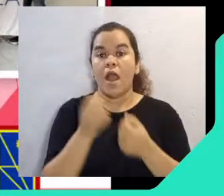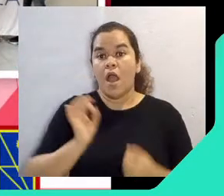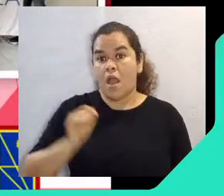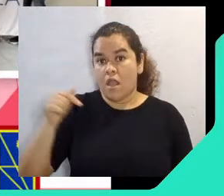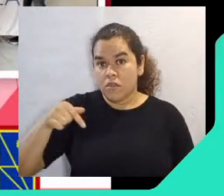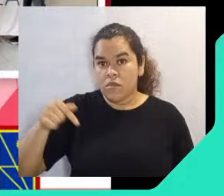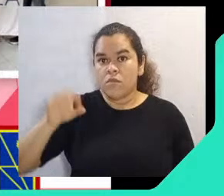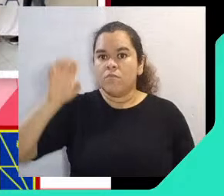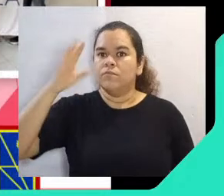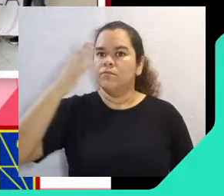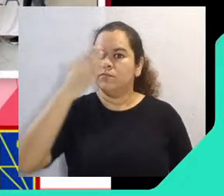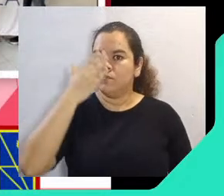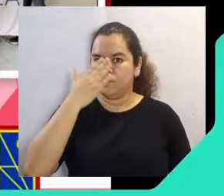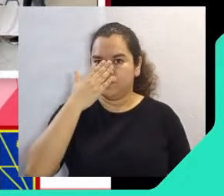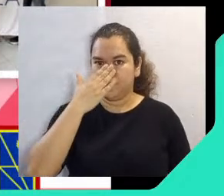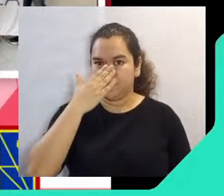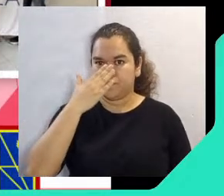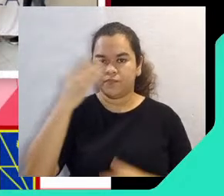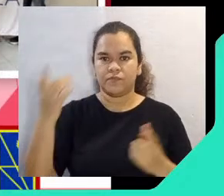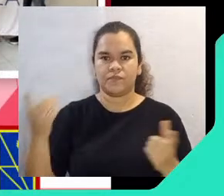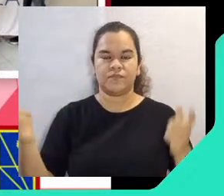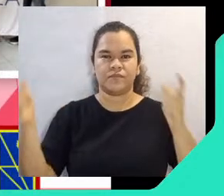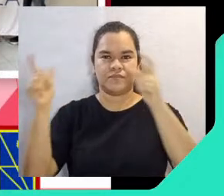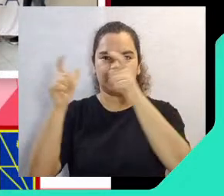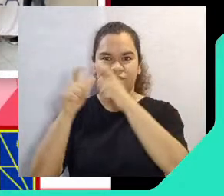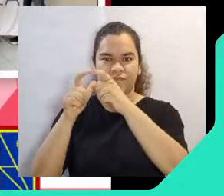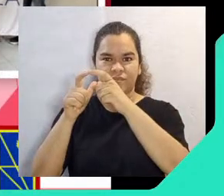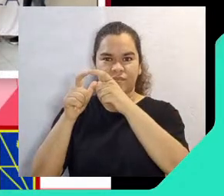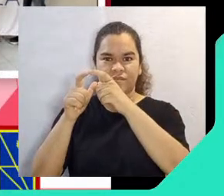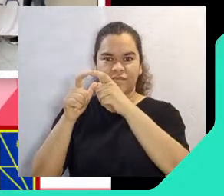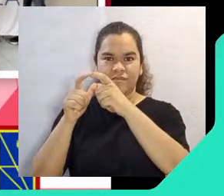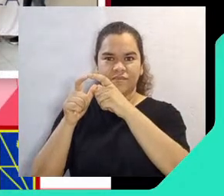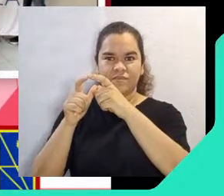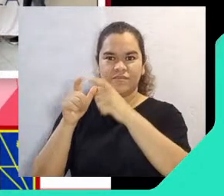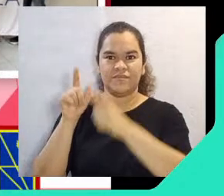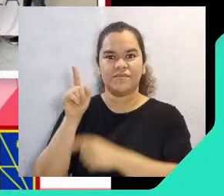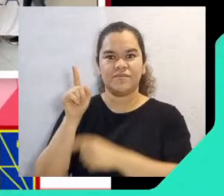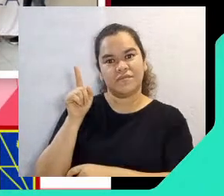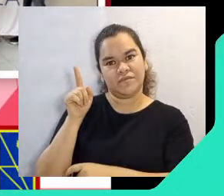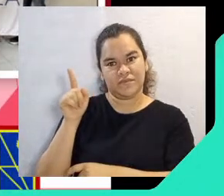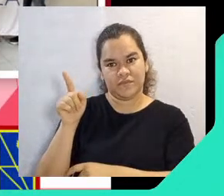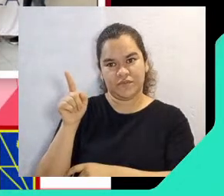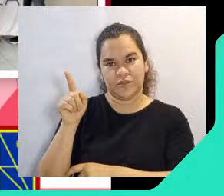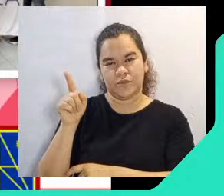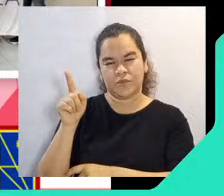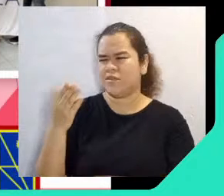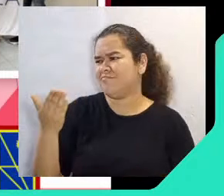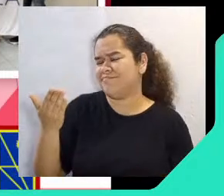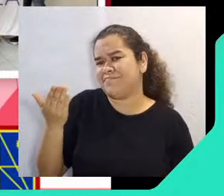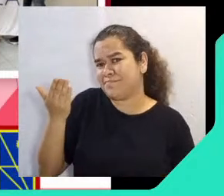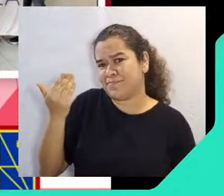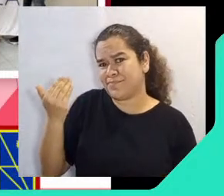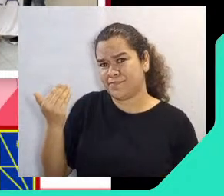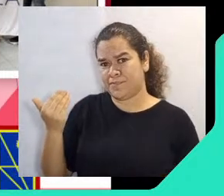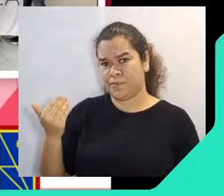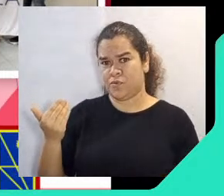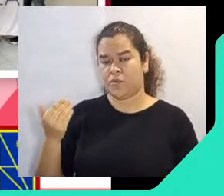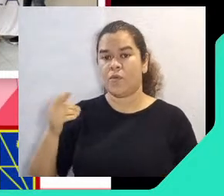Córdoba. Esta actividad se realizó hace pocos días, de los